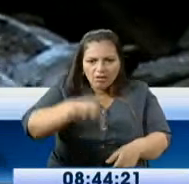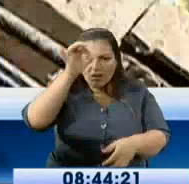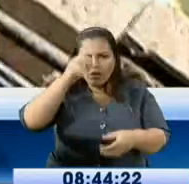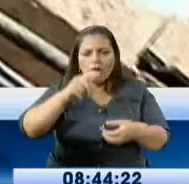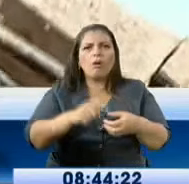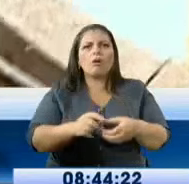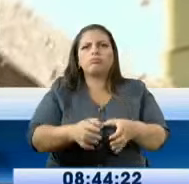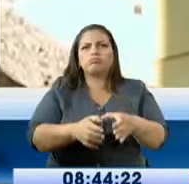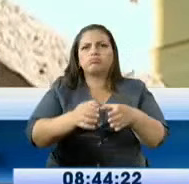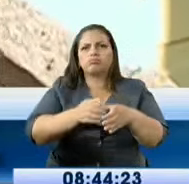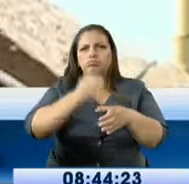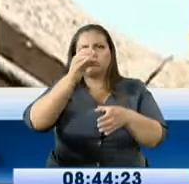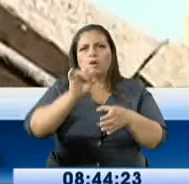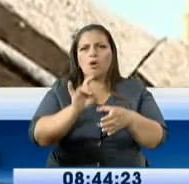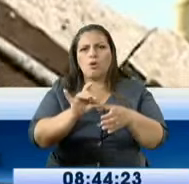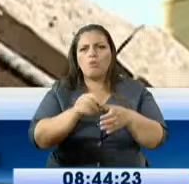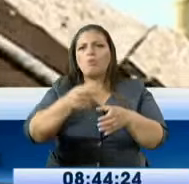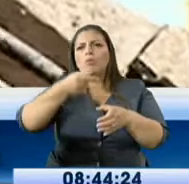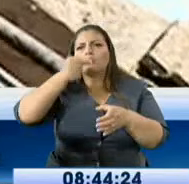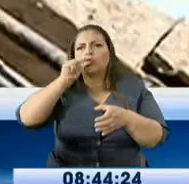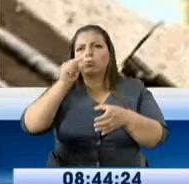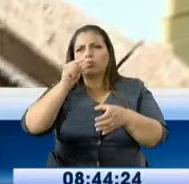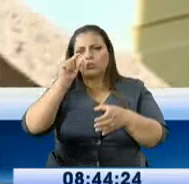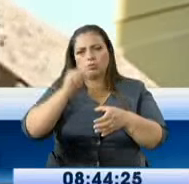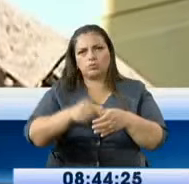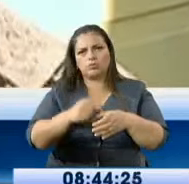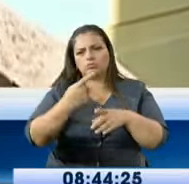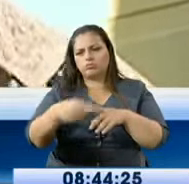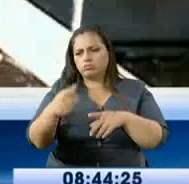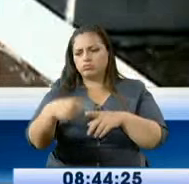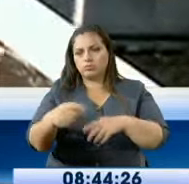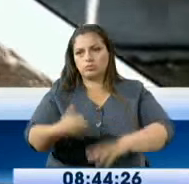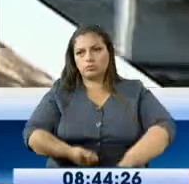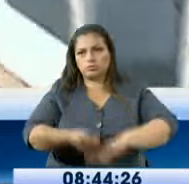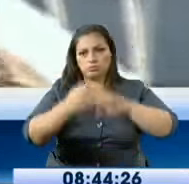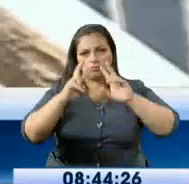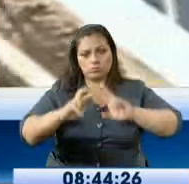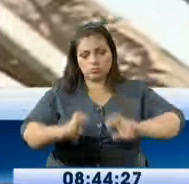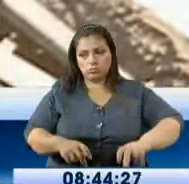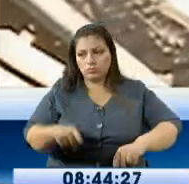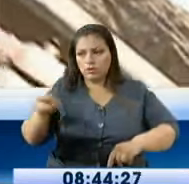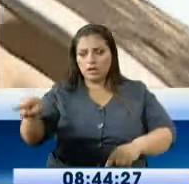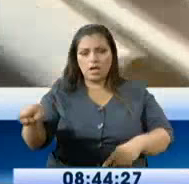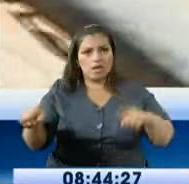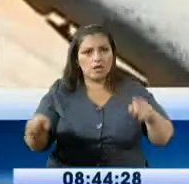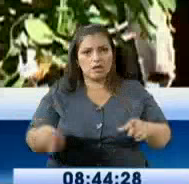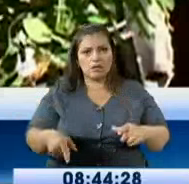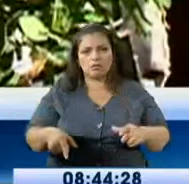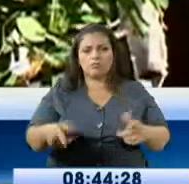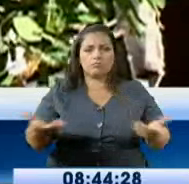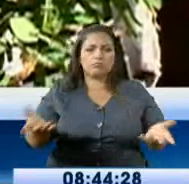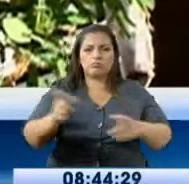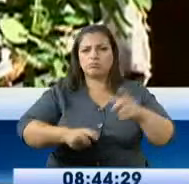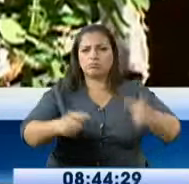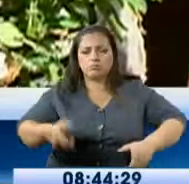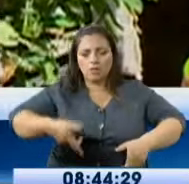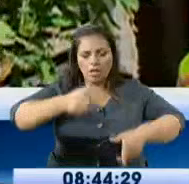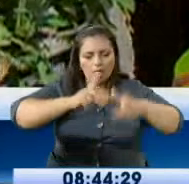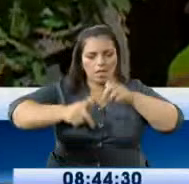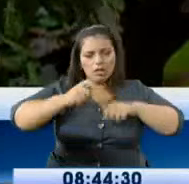licor, pero las autoridades aseguraron que se deberá investigar para determinar si los ocupantes y el chofer estaban bajo los efectos del